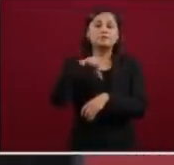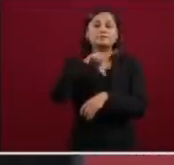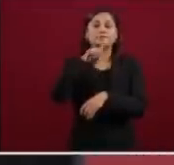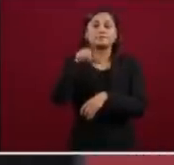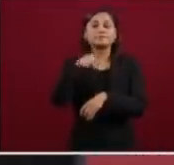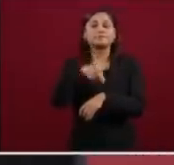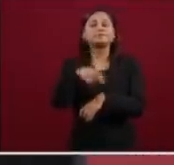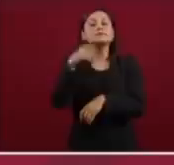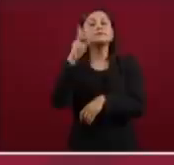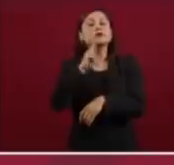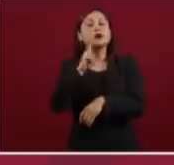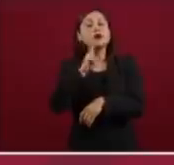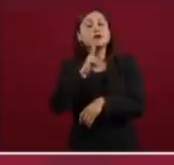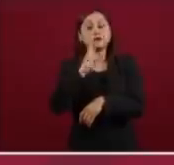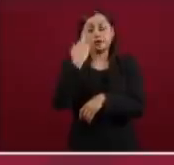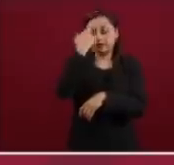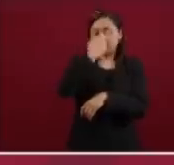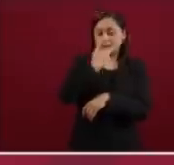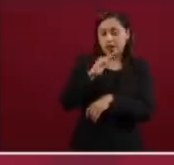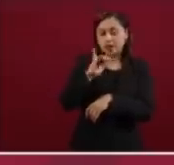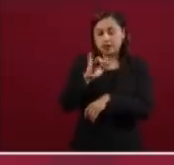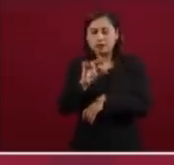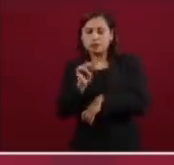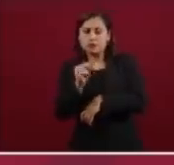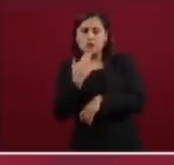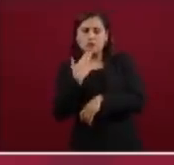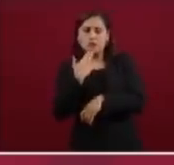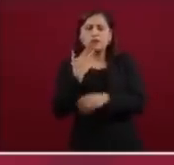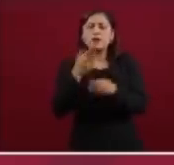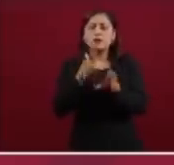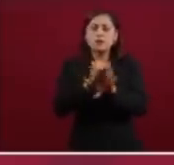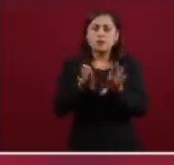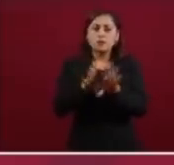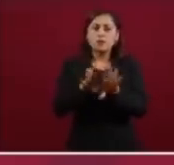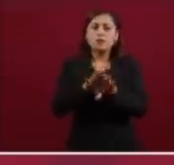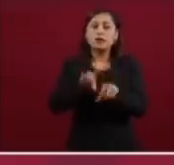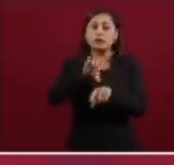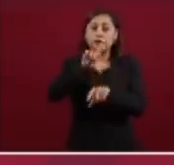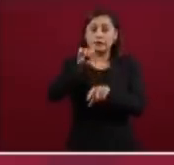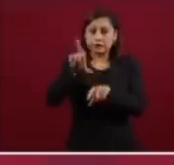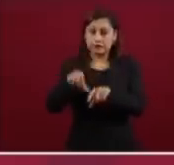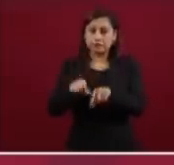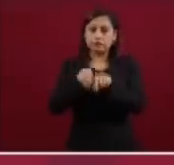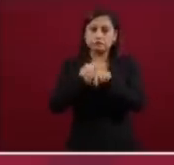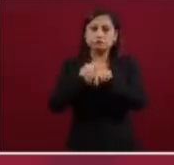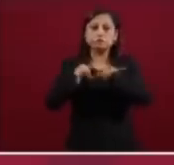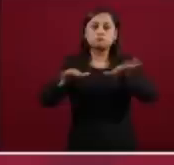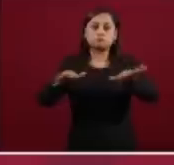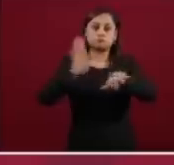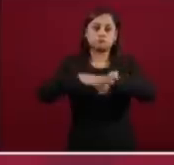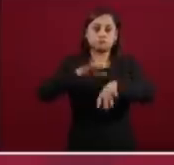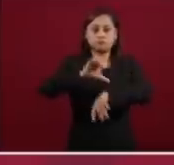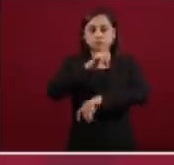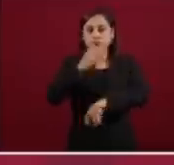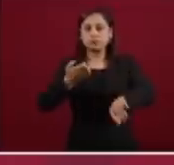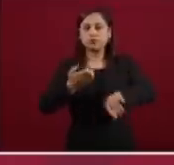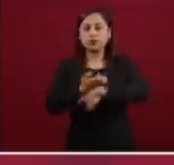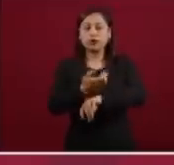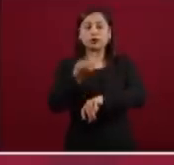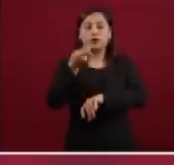gobierno estatal es decir si están de acuerdo es voluntario